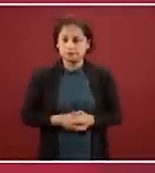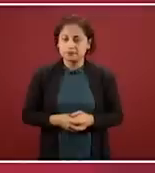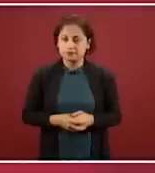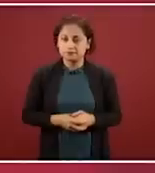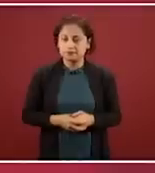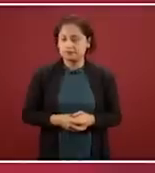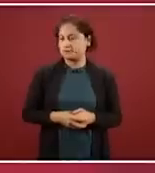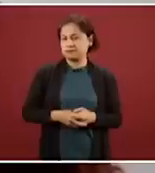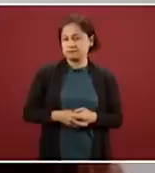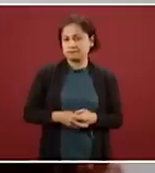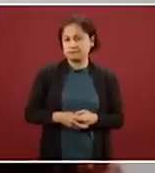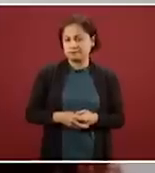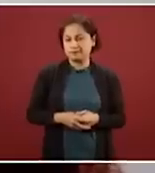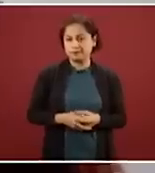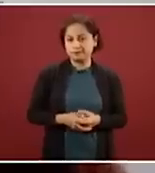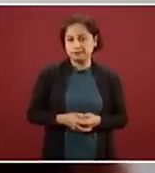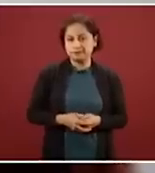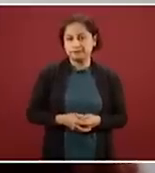Entonces,